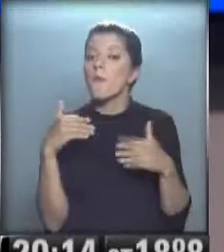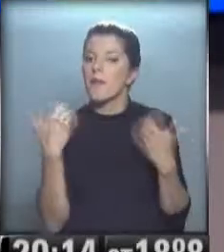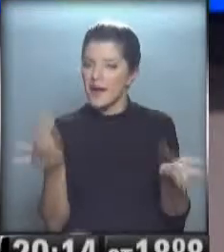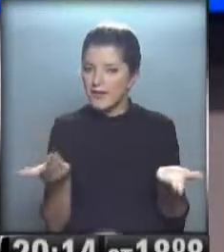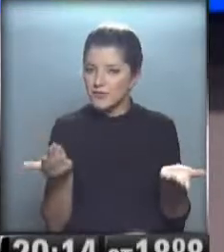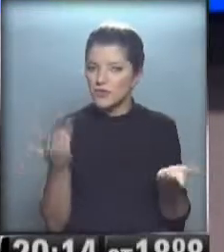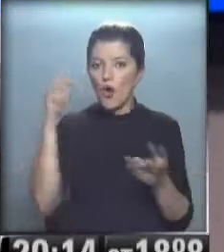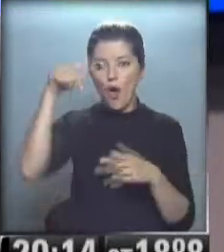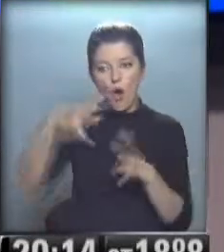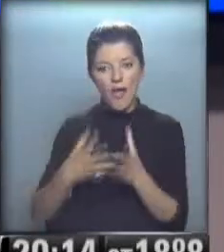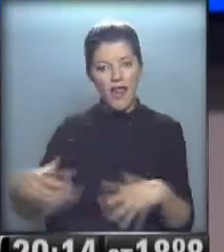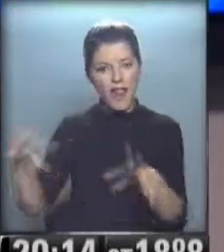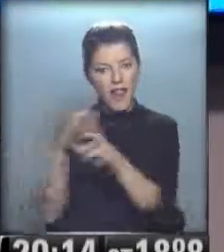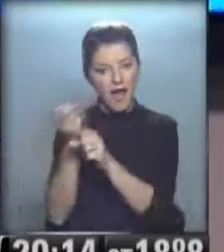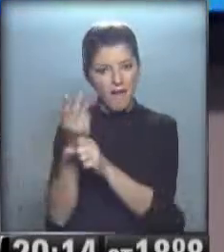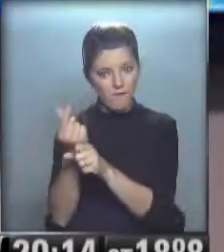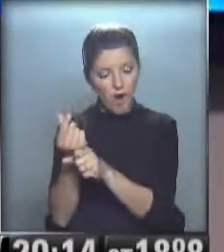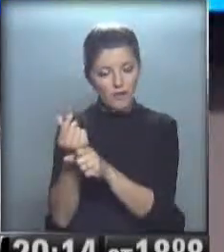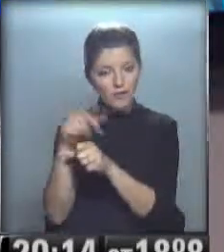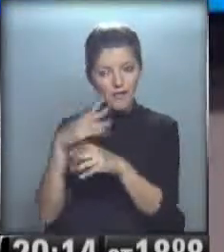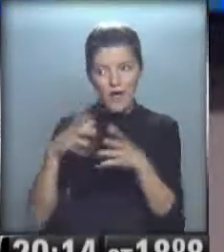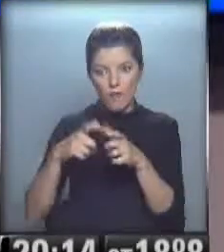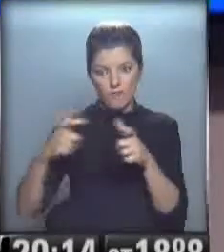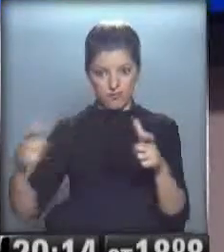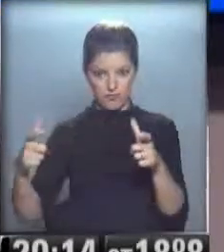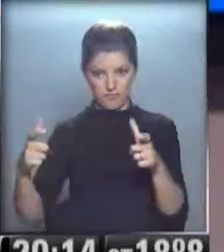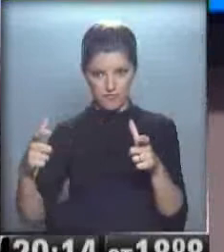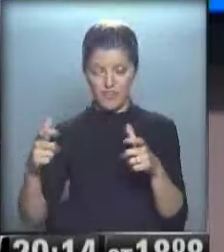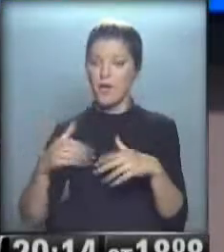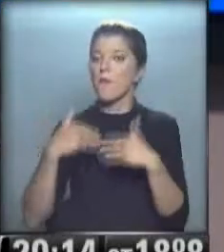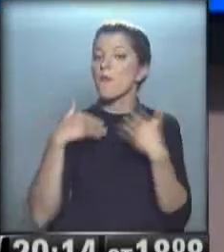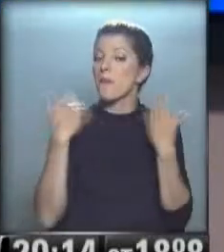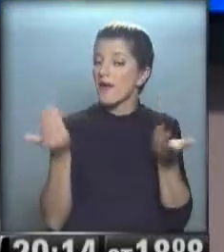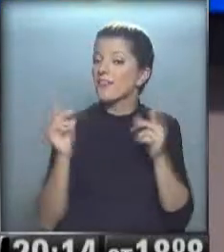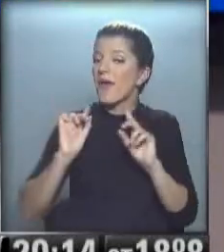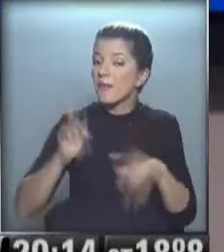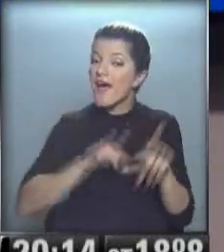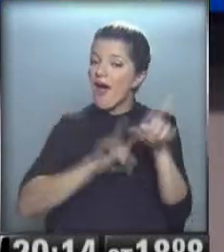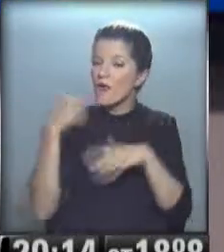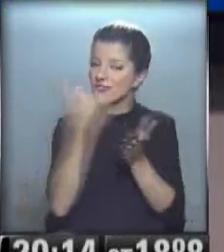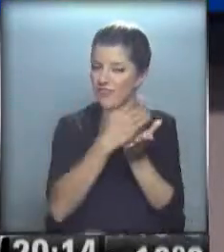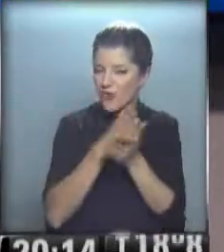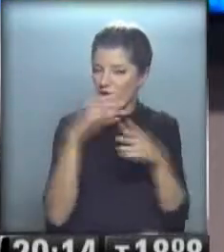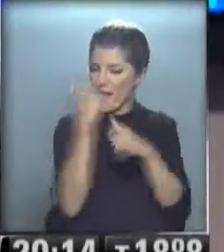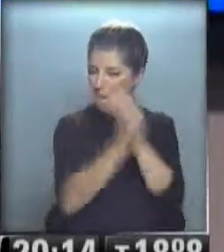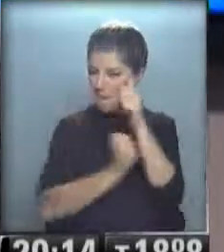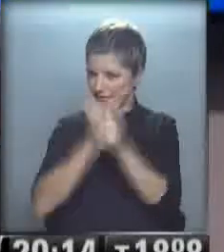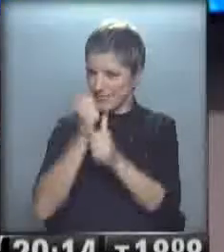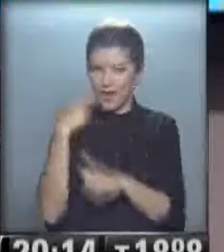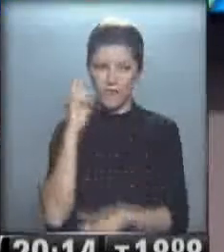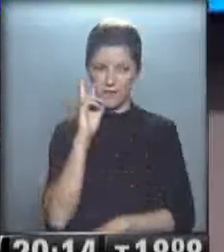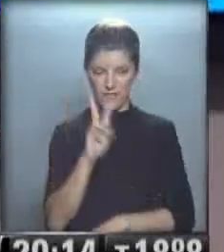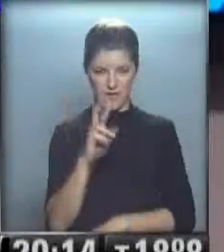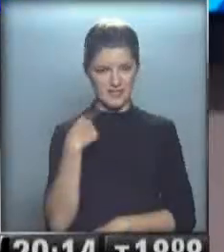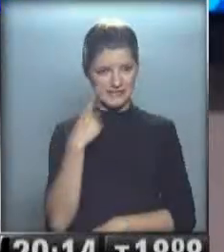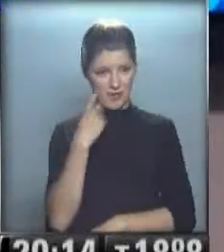en la bolsa, un aumento importante de la acción y por eso la satisfacción con que muchos sectores empresarios recibieron esta noticia.